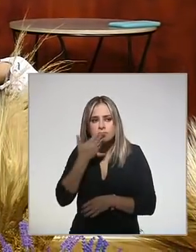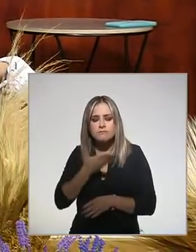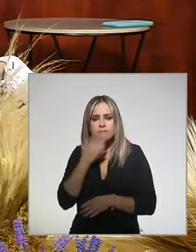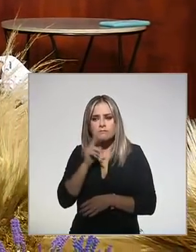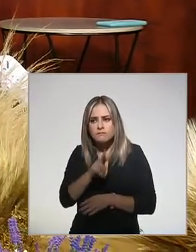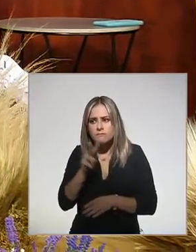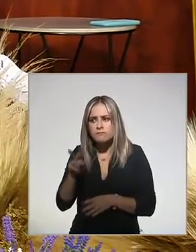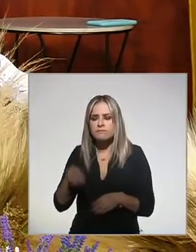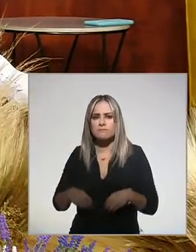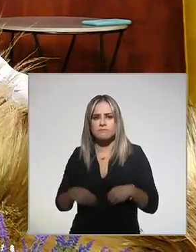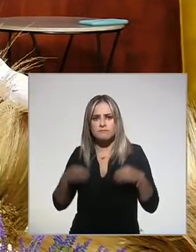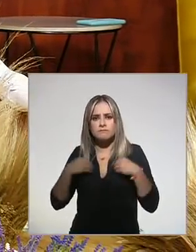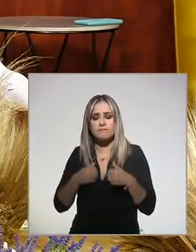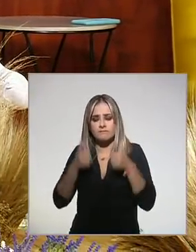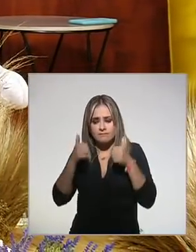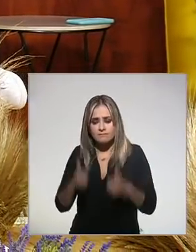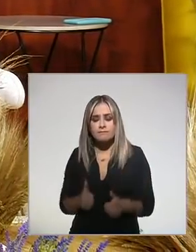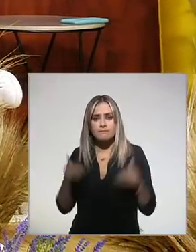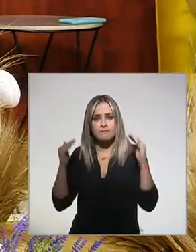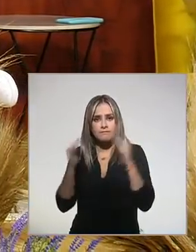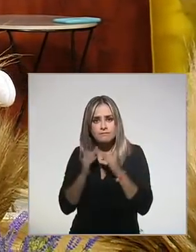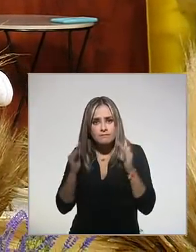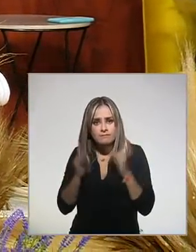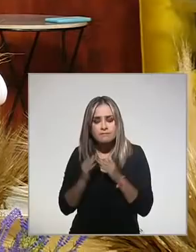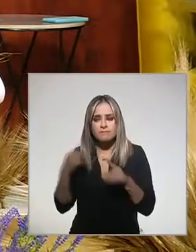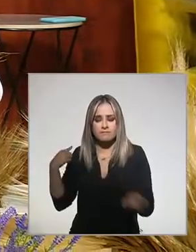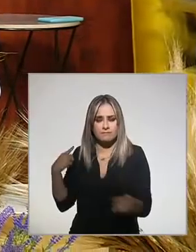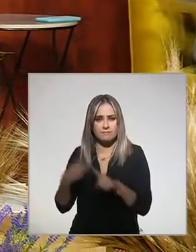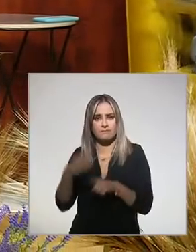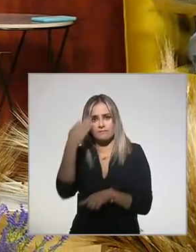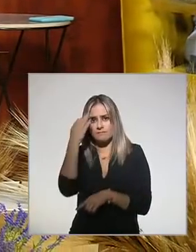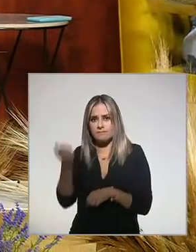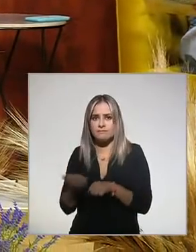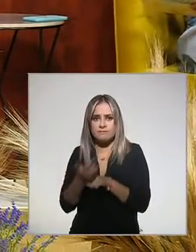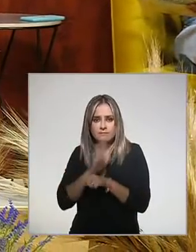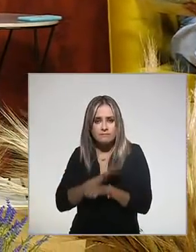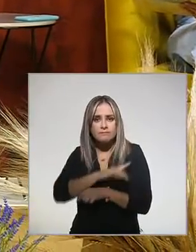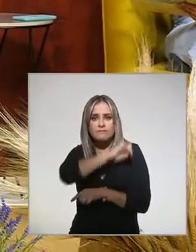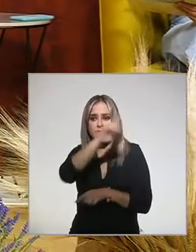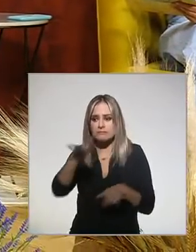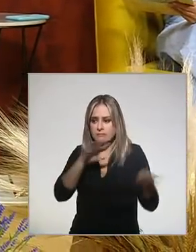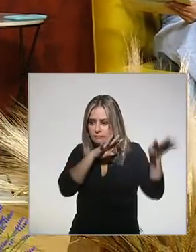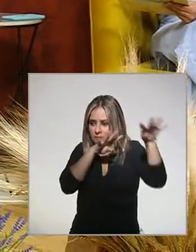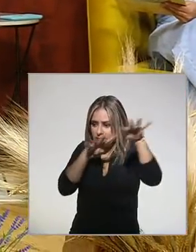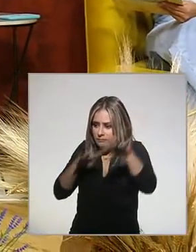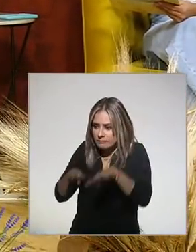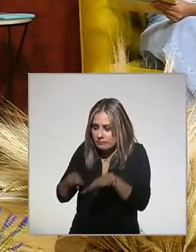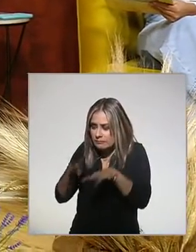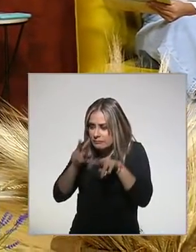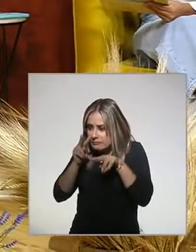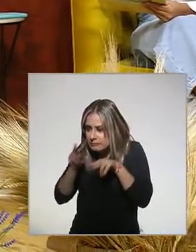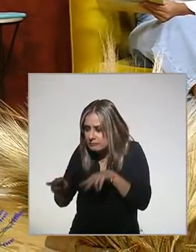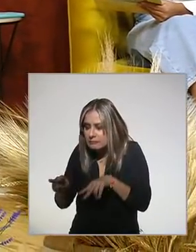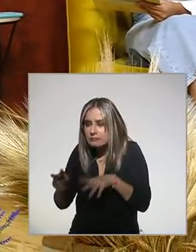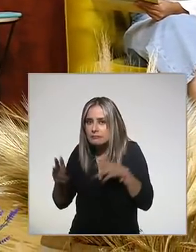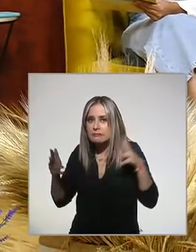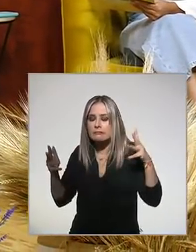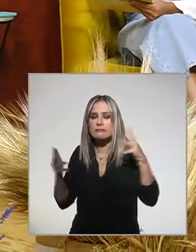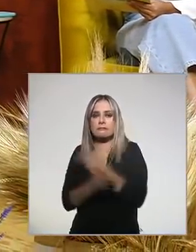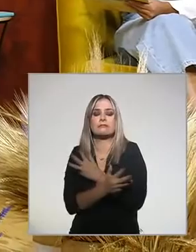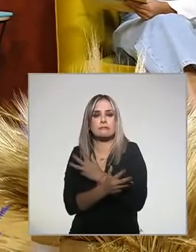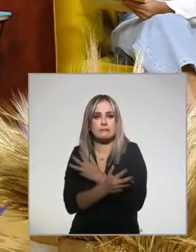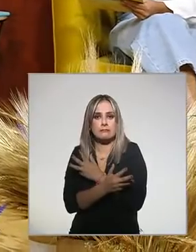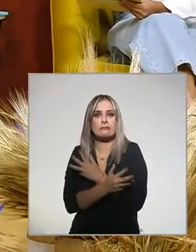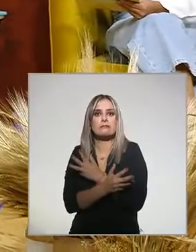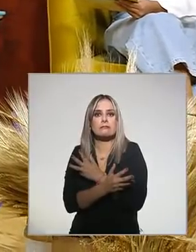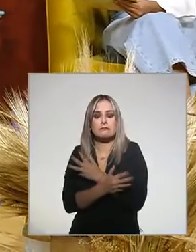circunstancias. El confinamiento puso una lupa, una lente de aumento en todos los, en